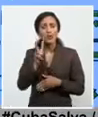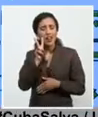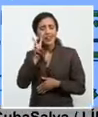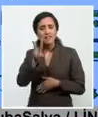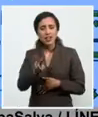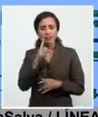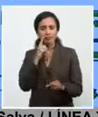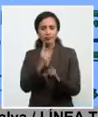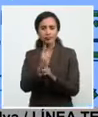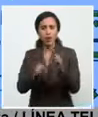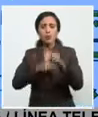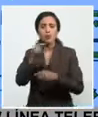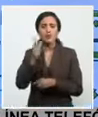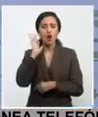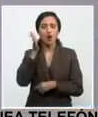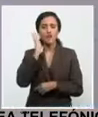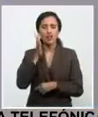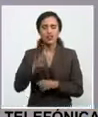en la próxima conferencia.